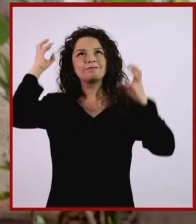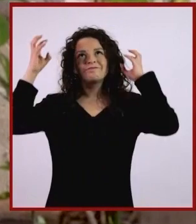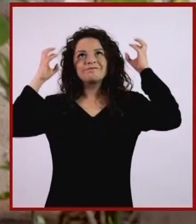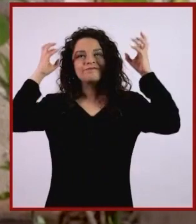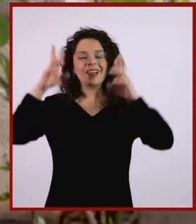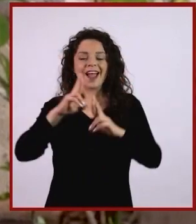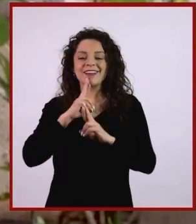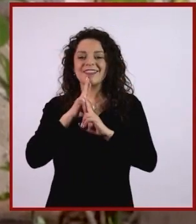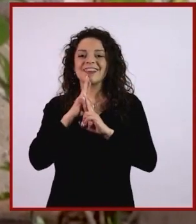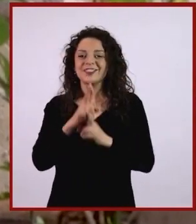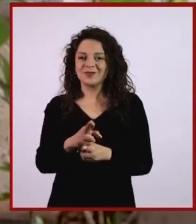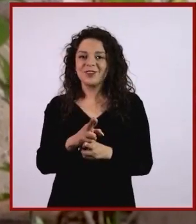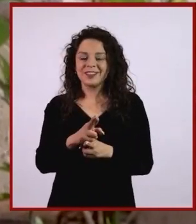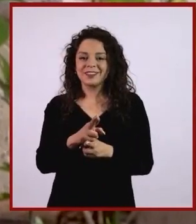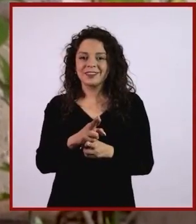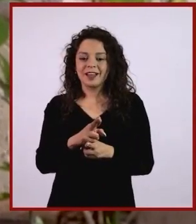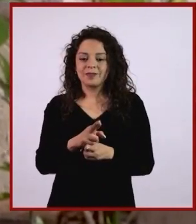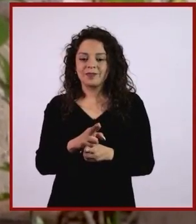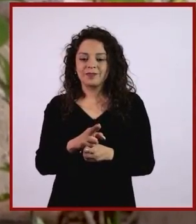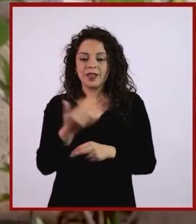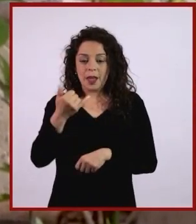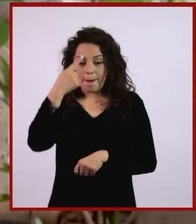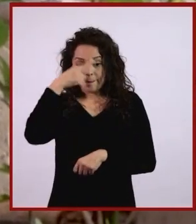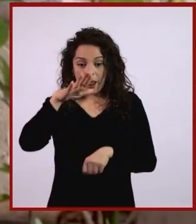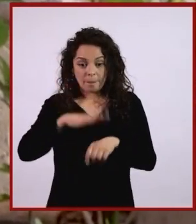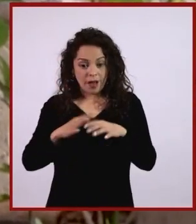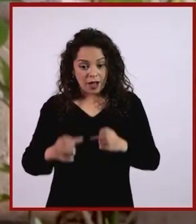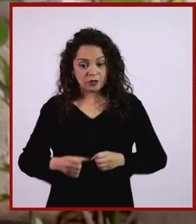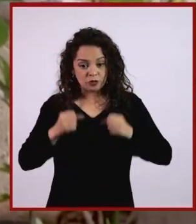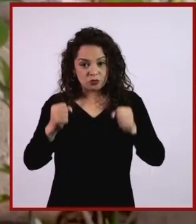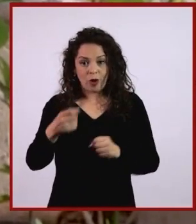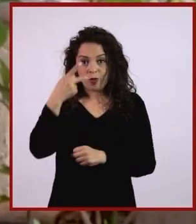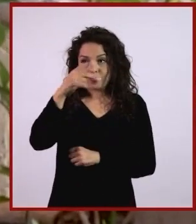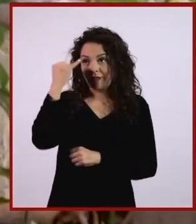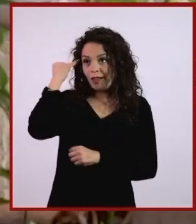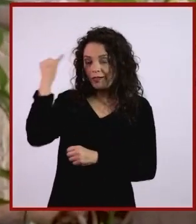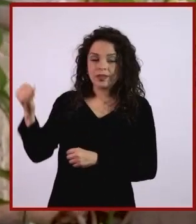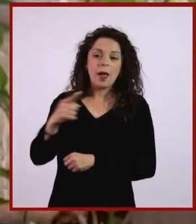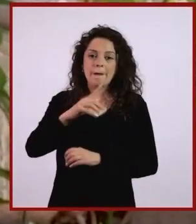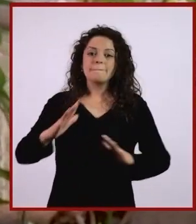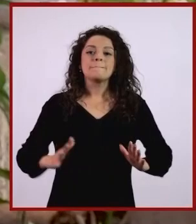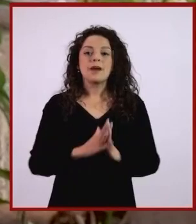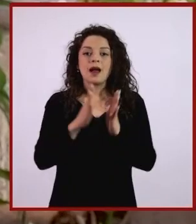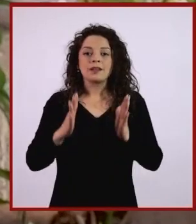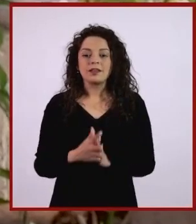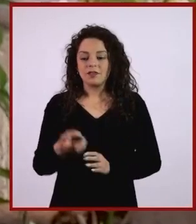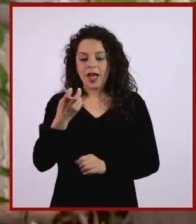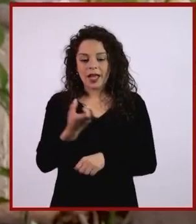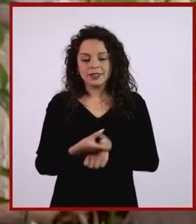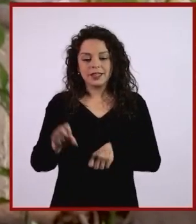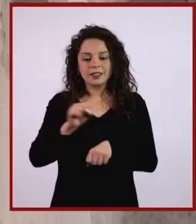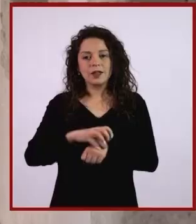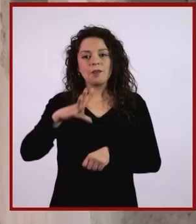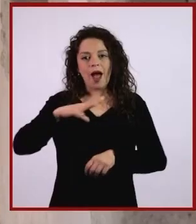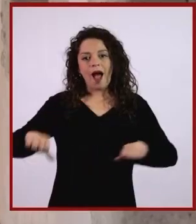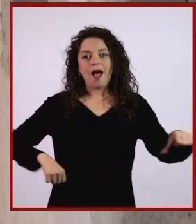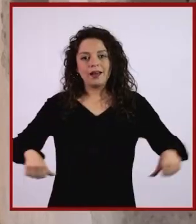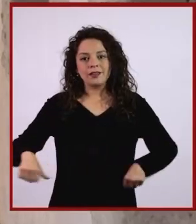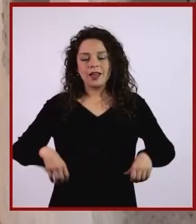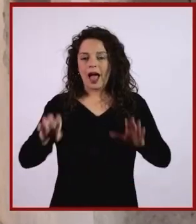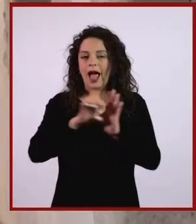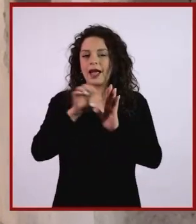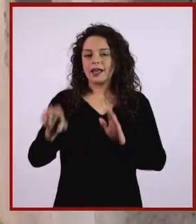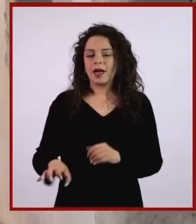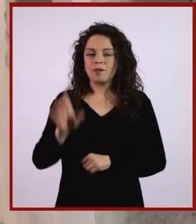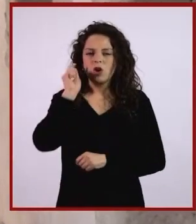respuesta. Y para reforzar sus perspectivas, los invitamos a participar en la actividad de la semana. ¿Qué les parece